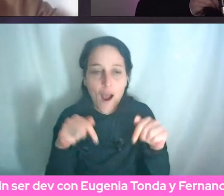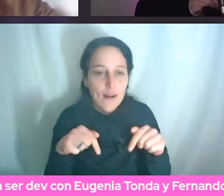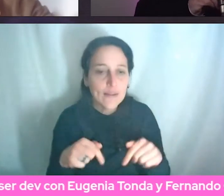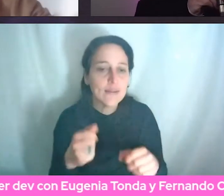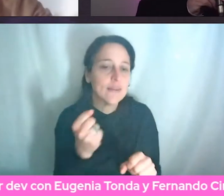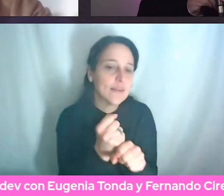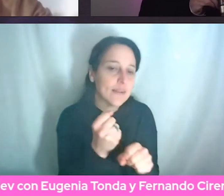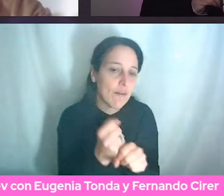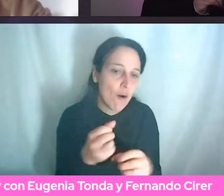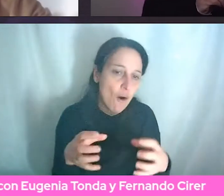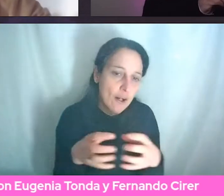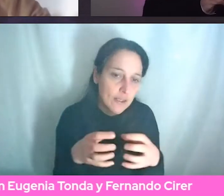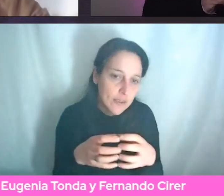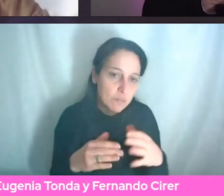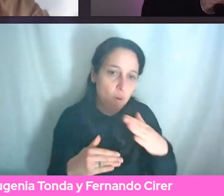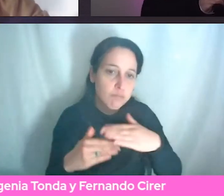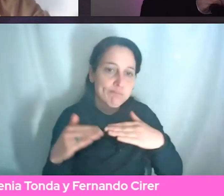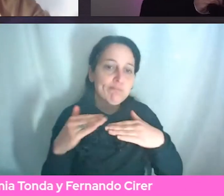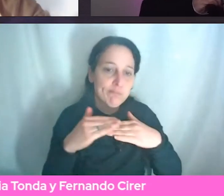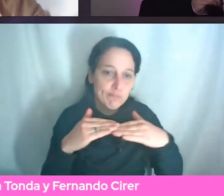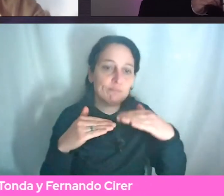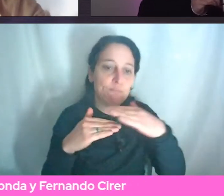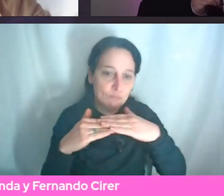lo que es mi perspectiva, ¿no?